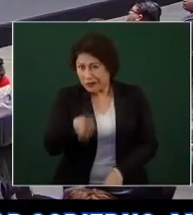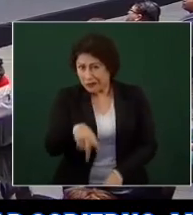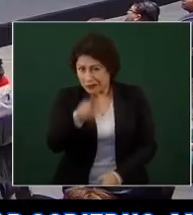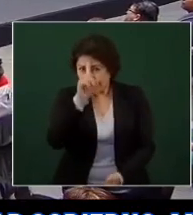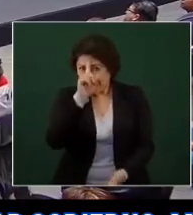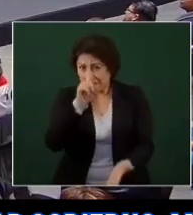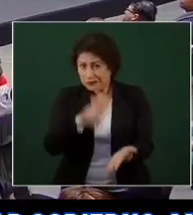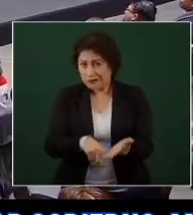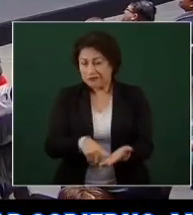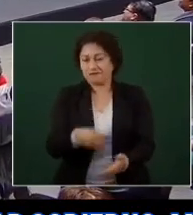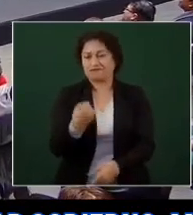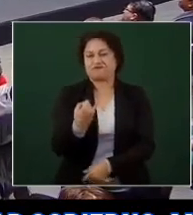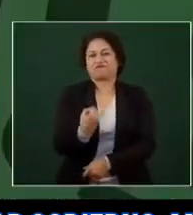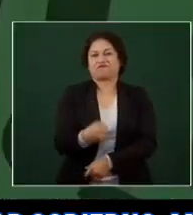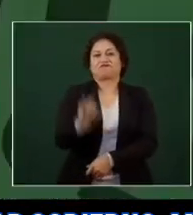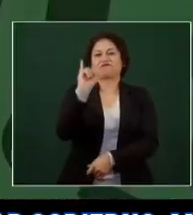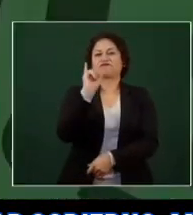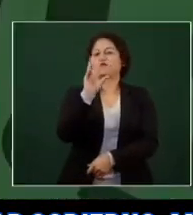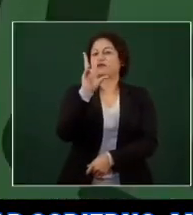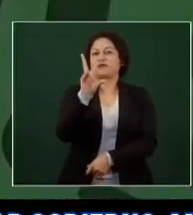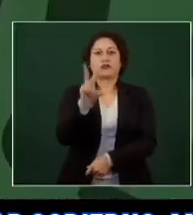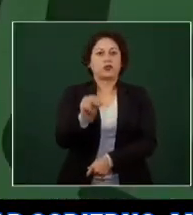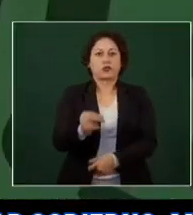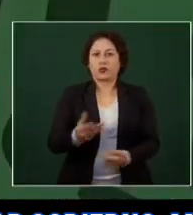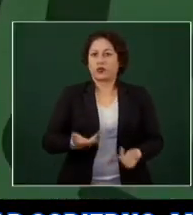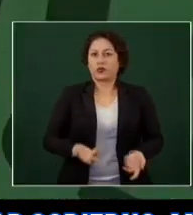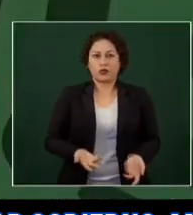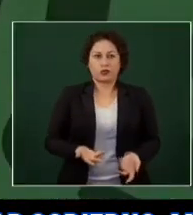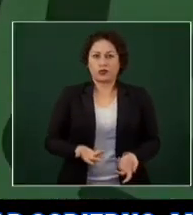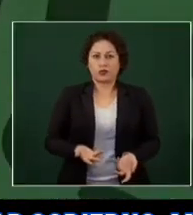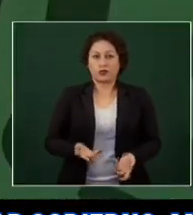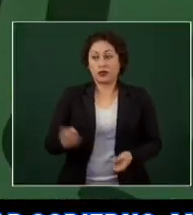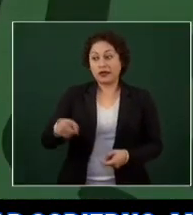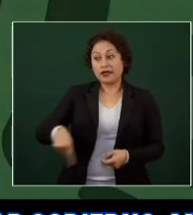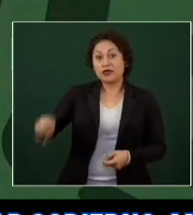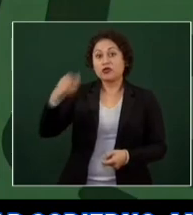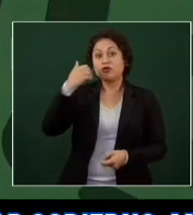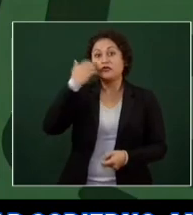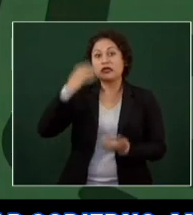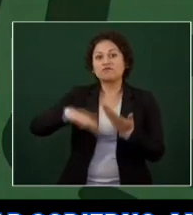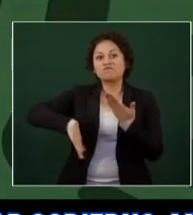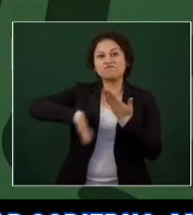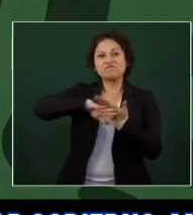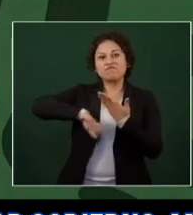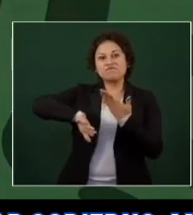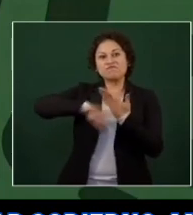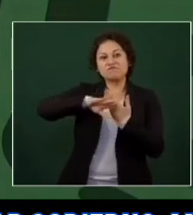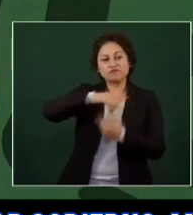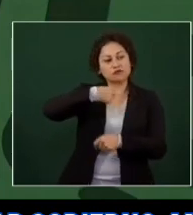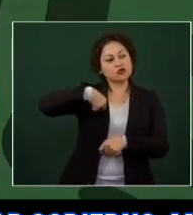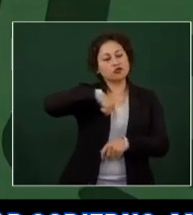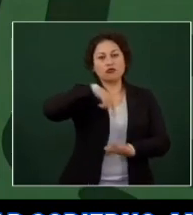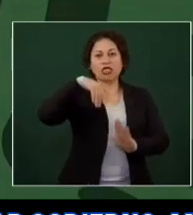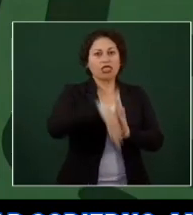no, lo que quieren es que nos vaya mal,